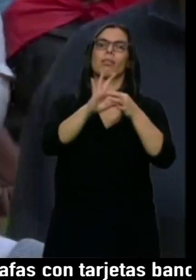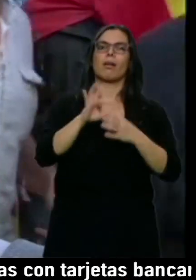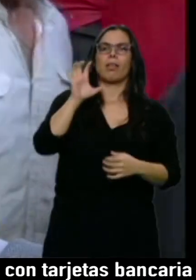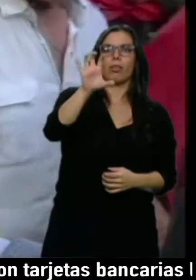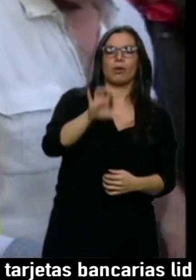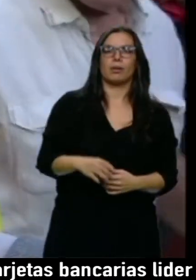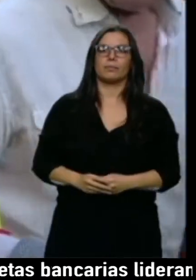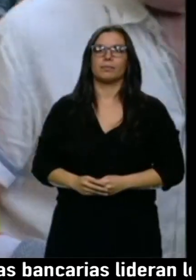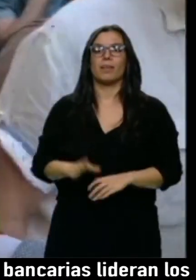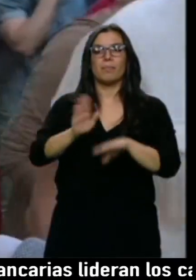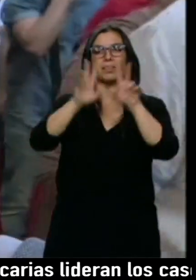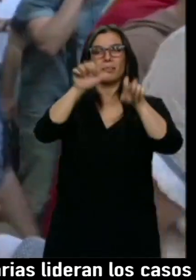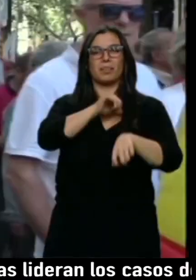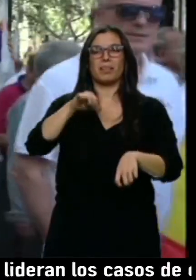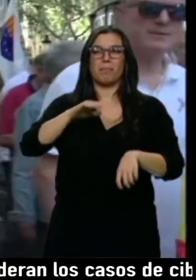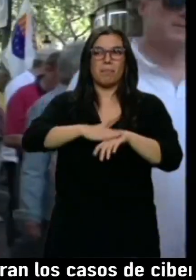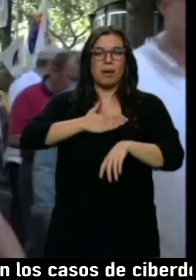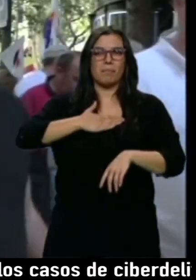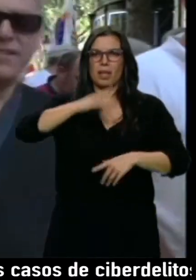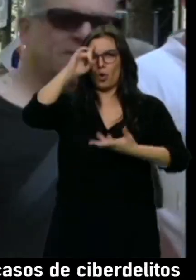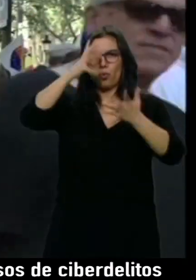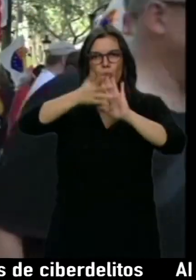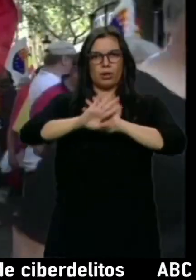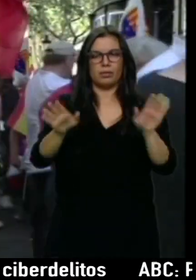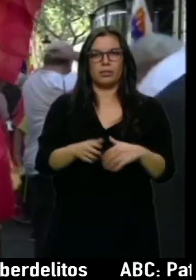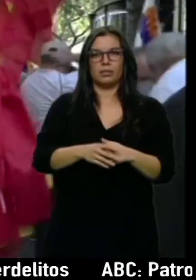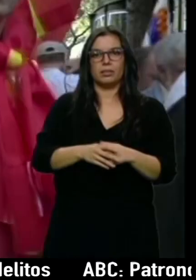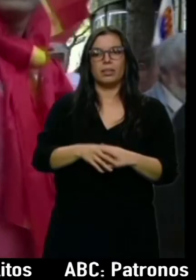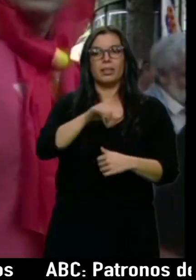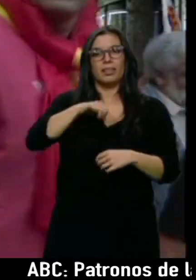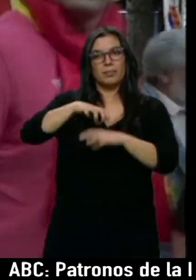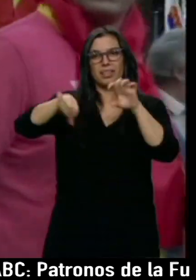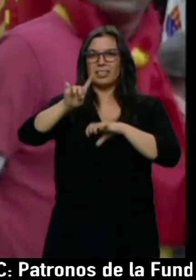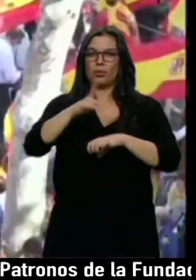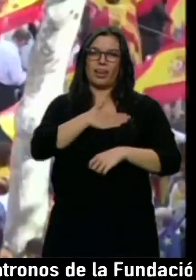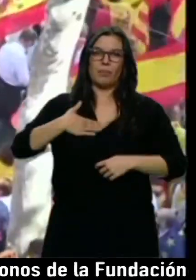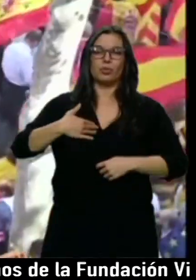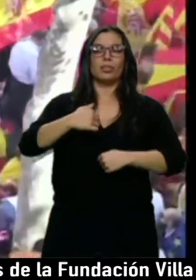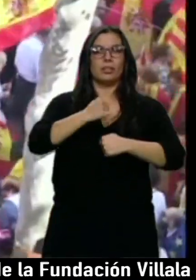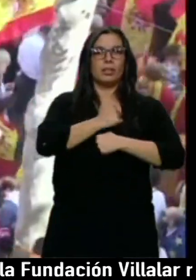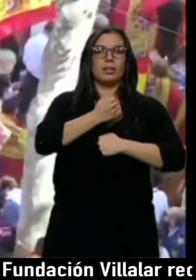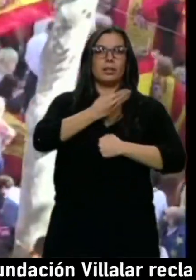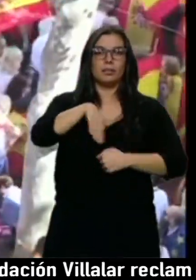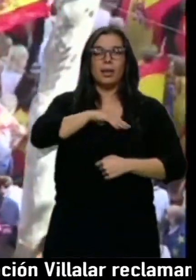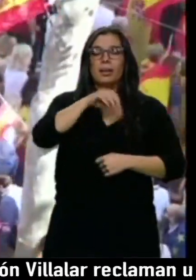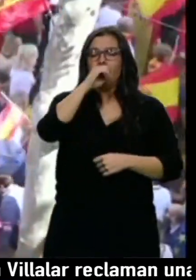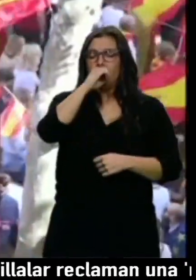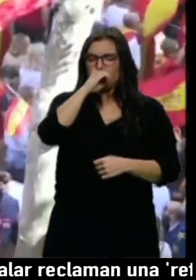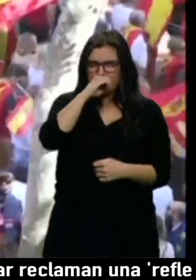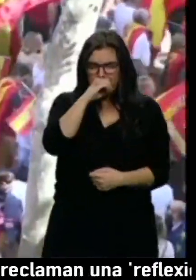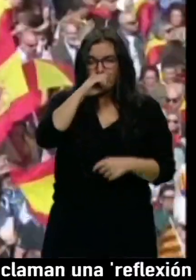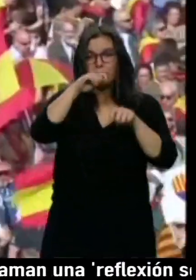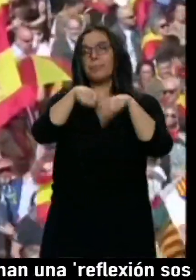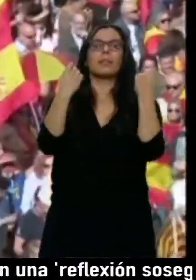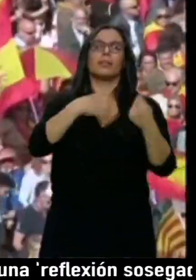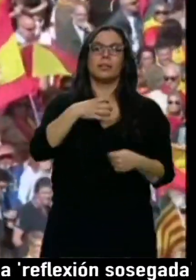mí es una locura. Quienes son independentistas, que amamos España y digamos que España no es divisible. Es la respuesta a la deriva